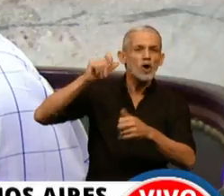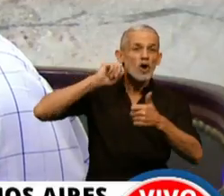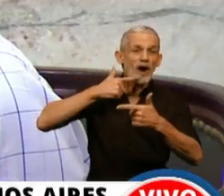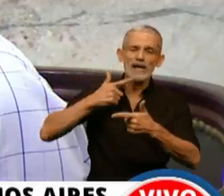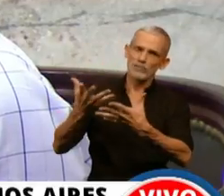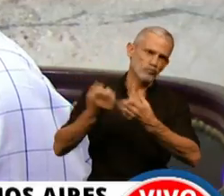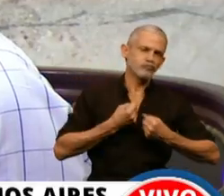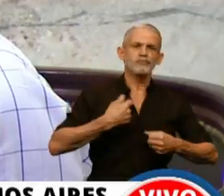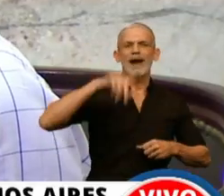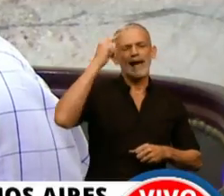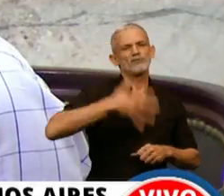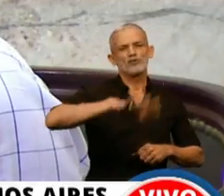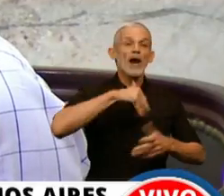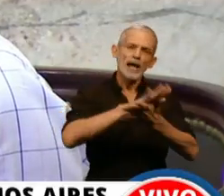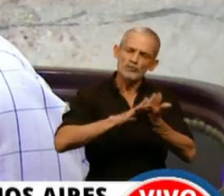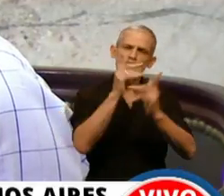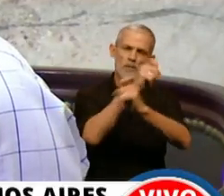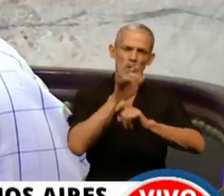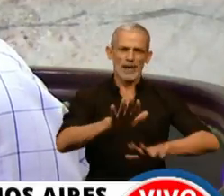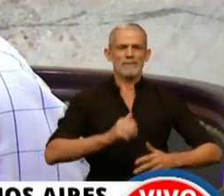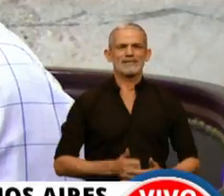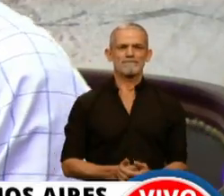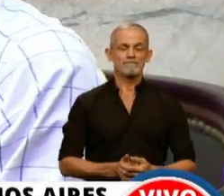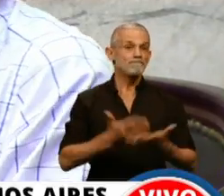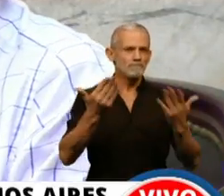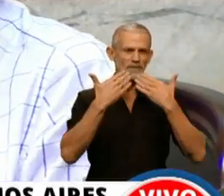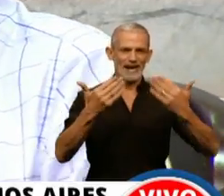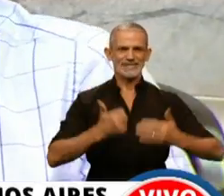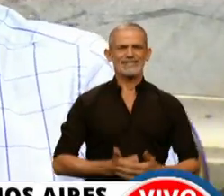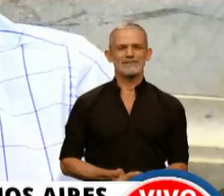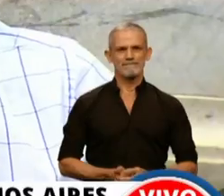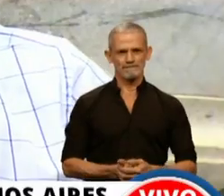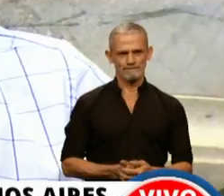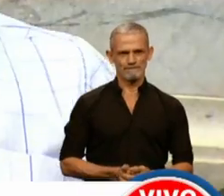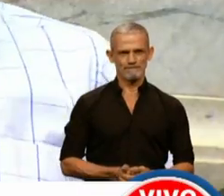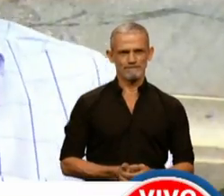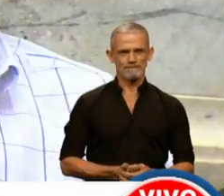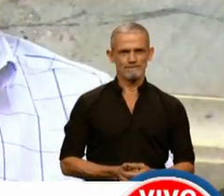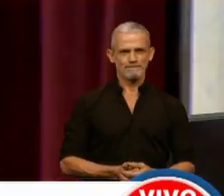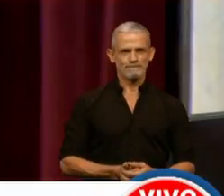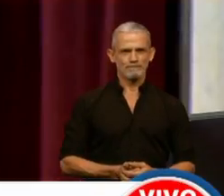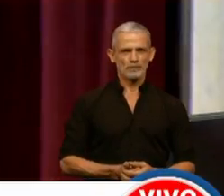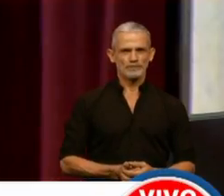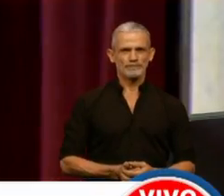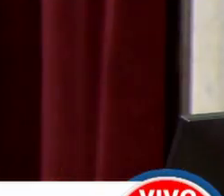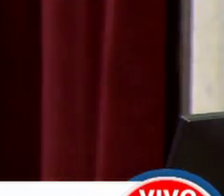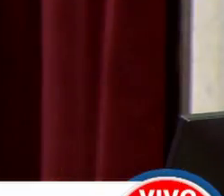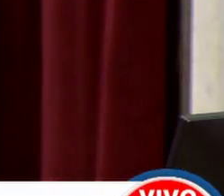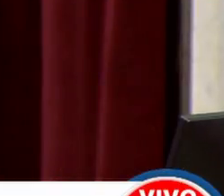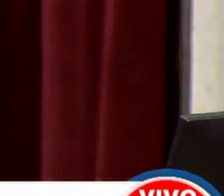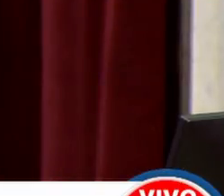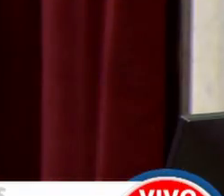gas y ahí se van a solucionar los problemas gracias señor presidente muchas gracias diputados juan carlos